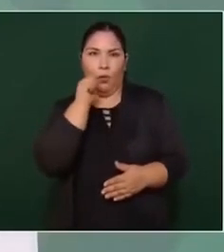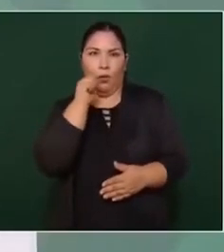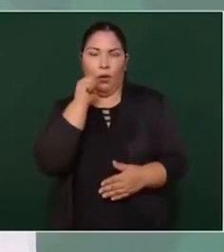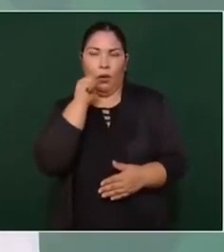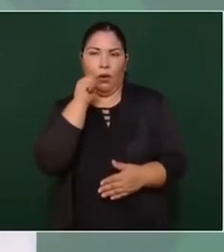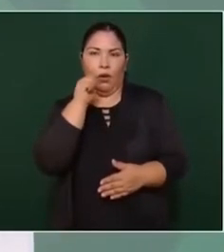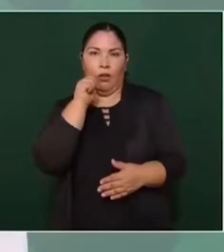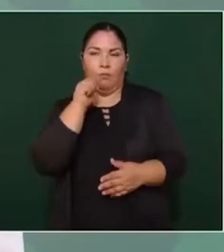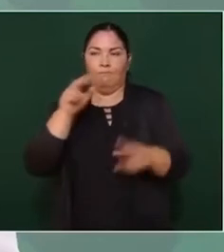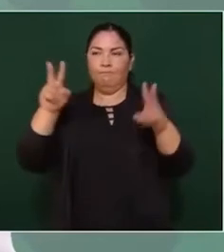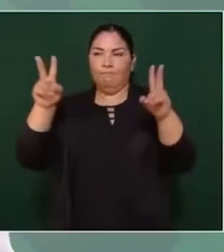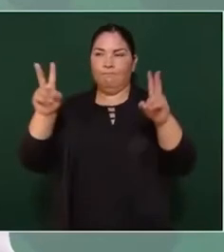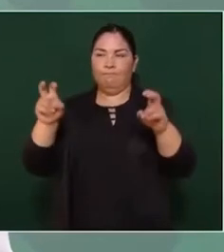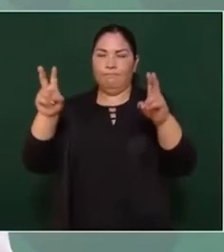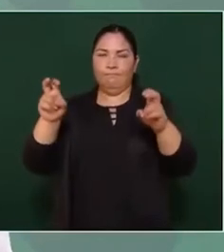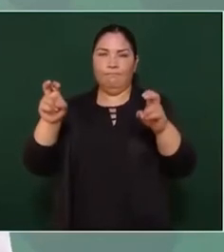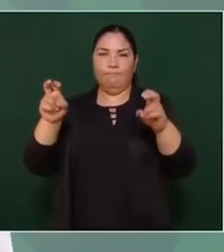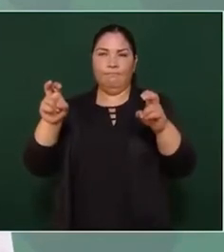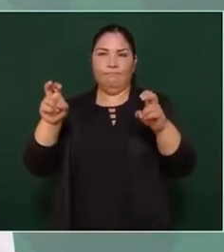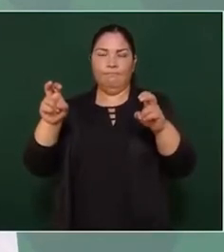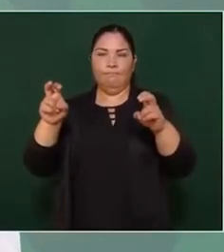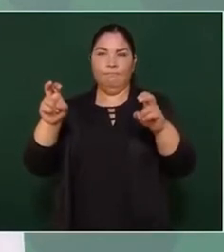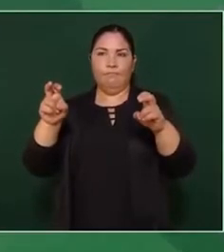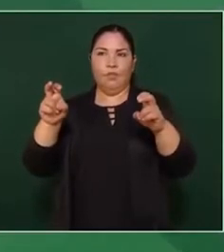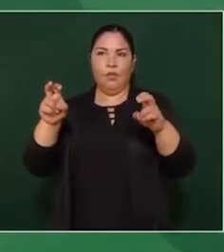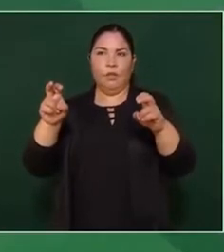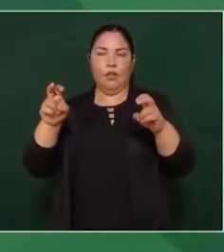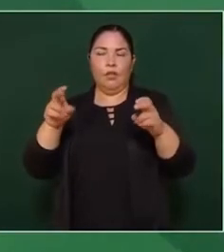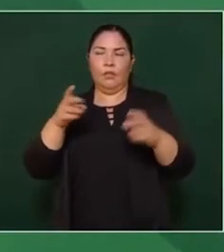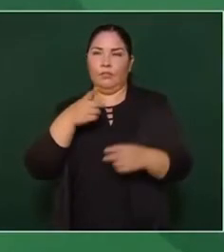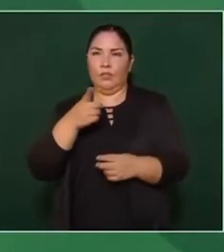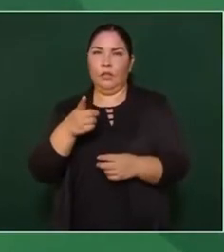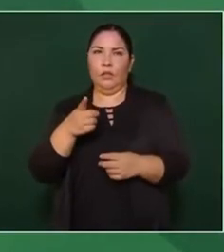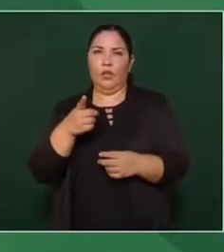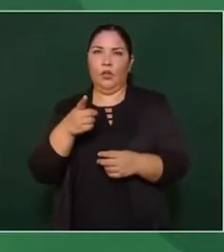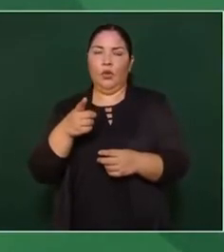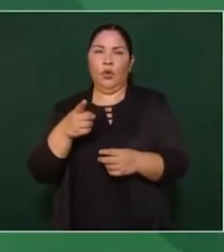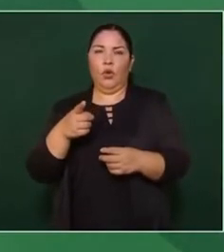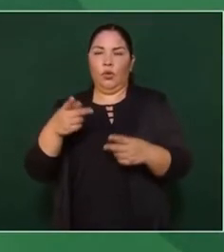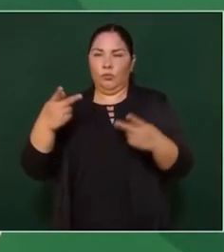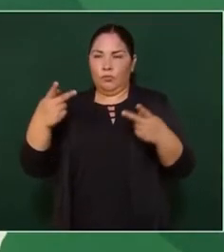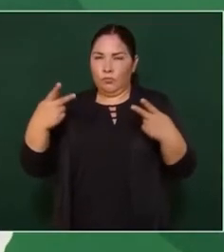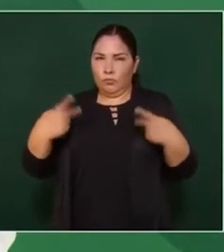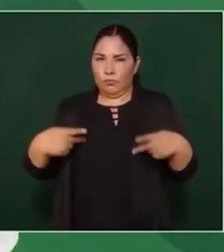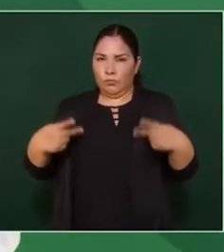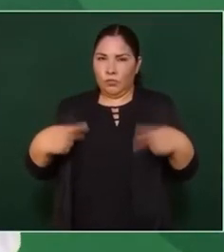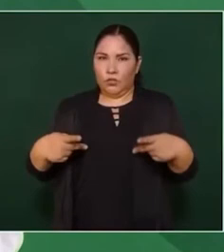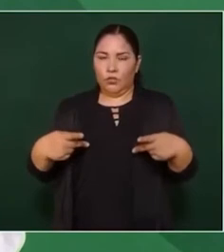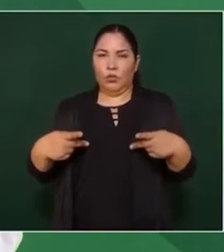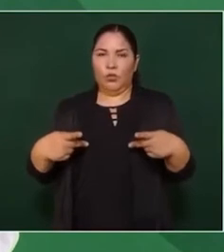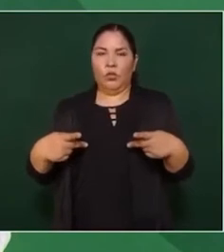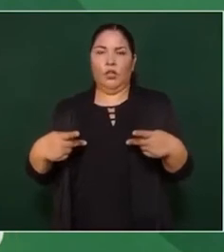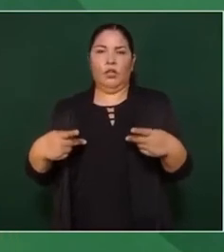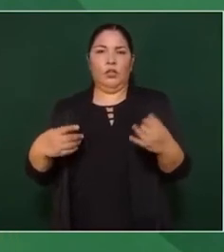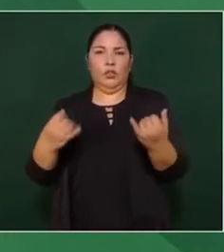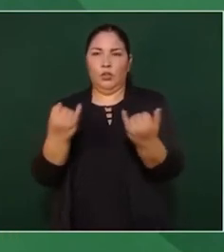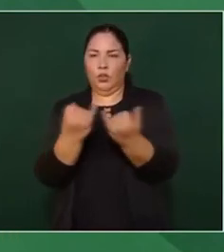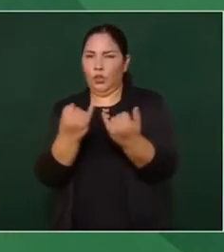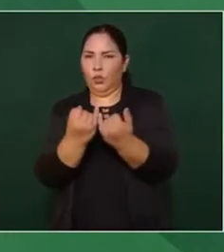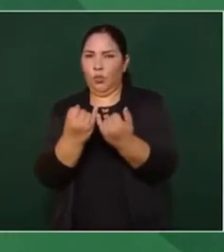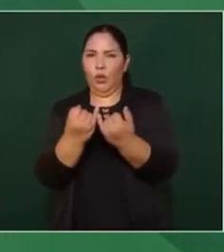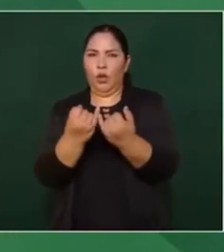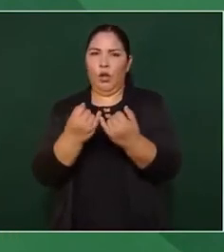frase memorable de que entre los individuos como entre las naciones,